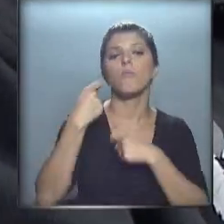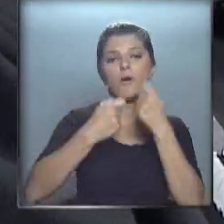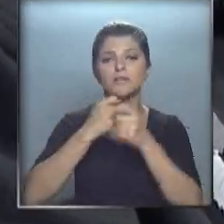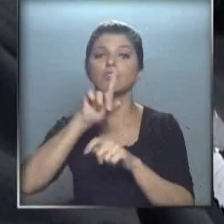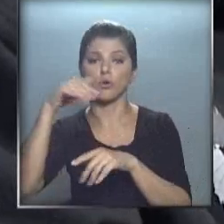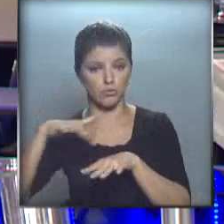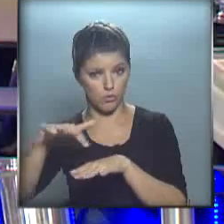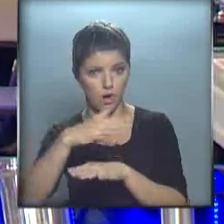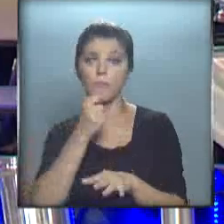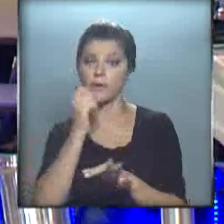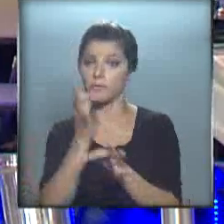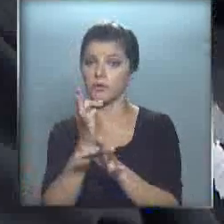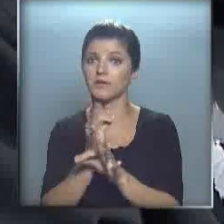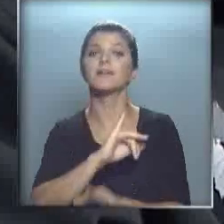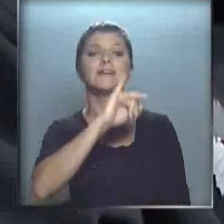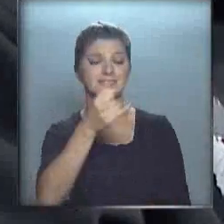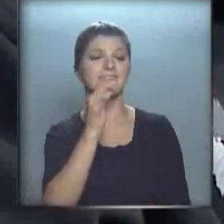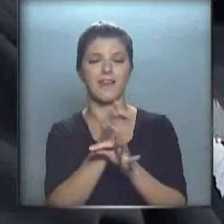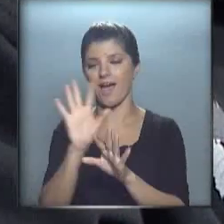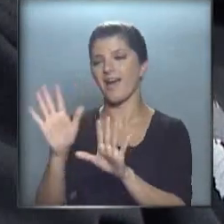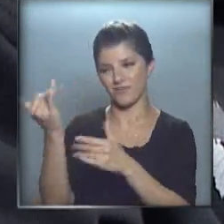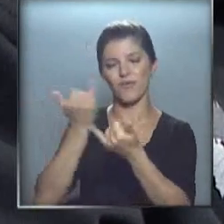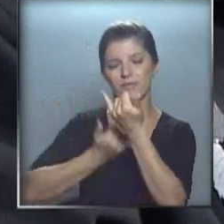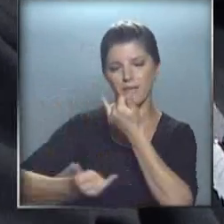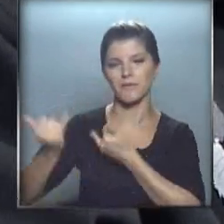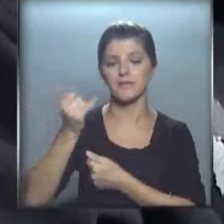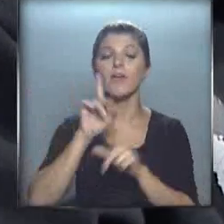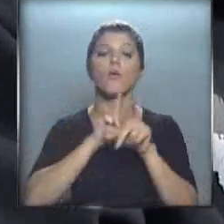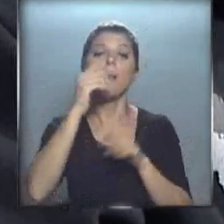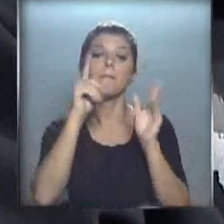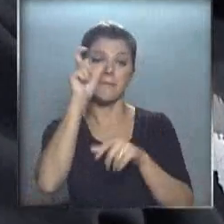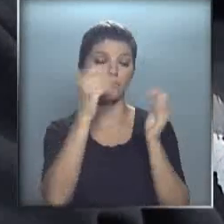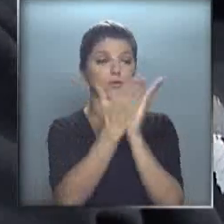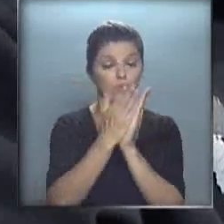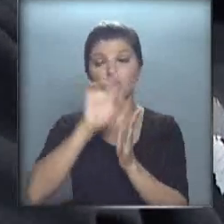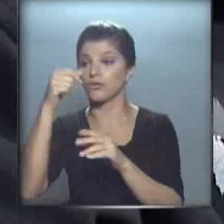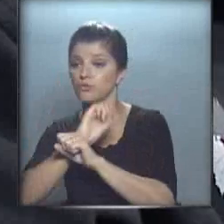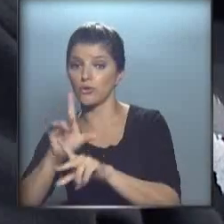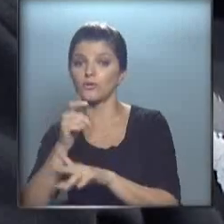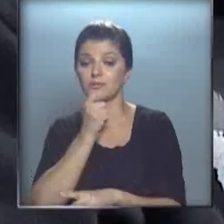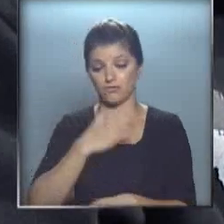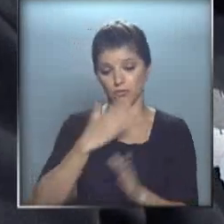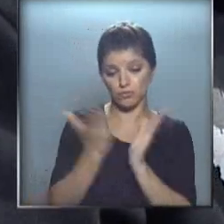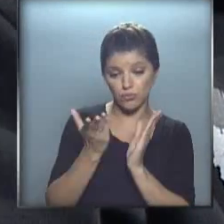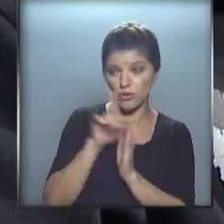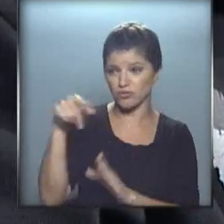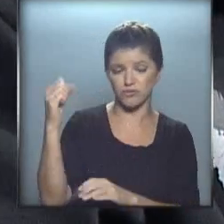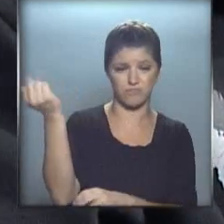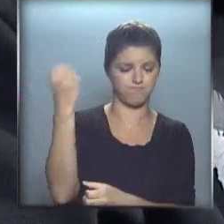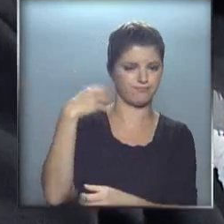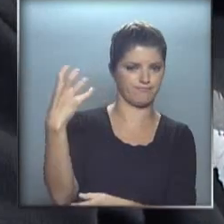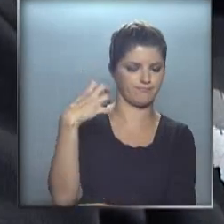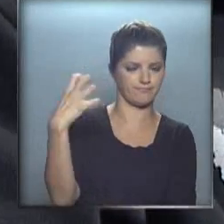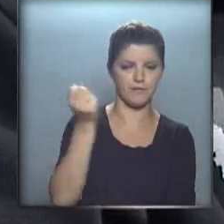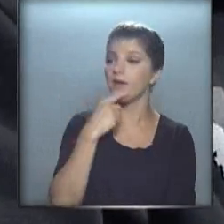algún otro lugar, en la escuela? Sí, en la escuela. A ver, contame. Pero hay personas que estudian y otros que no, entonces te tratan mal porque estudias y esas cosas. ¿Te ¿no? piden que